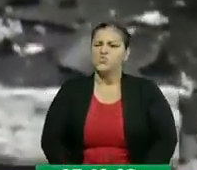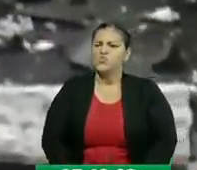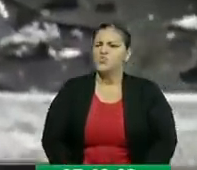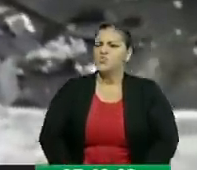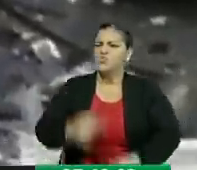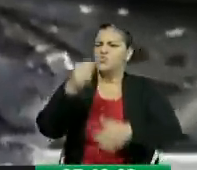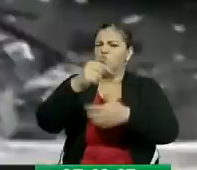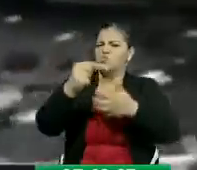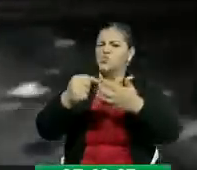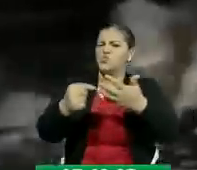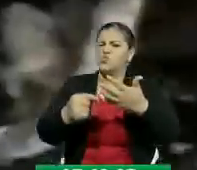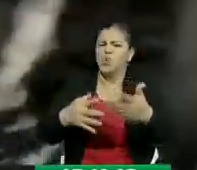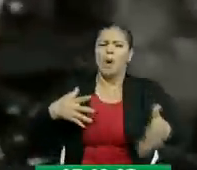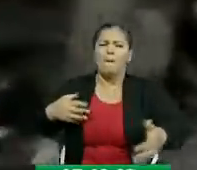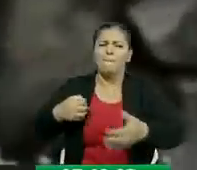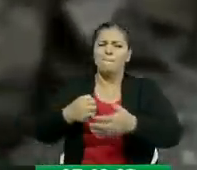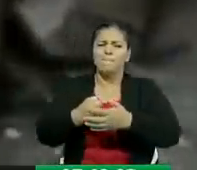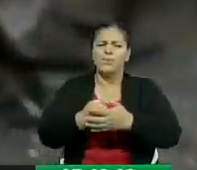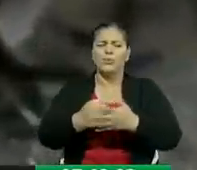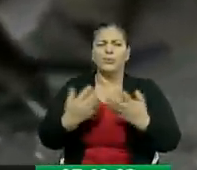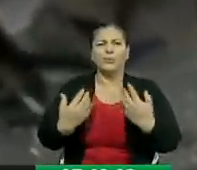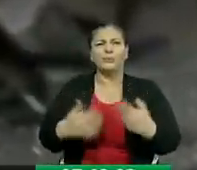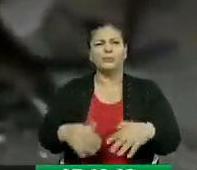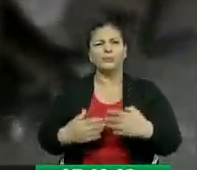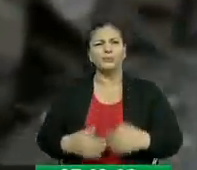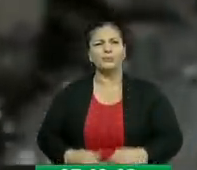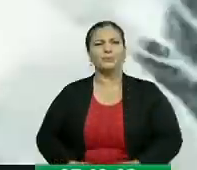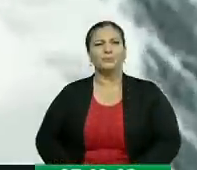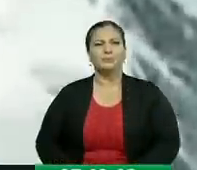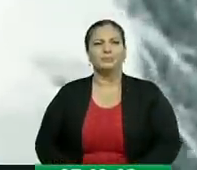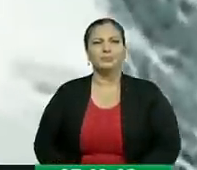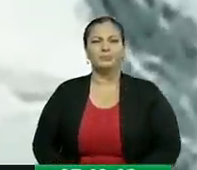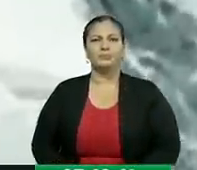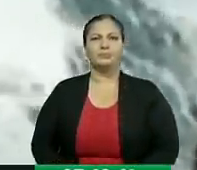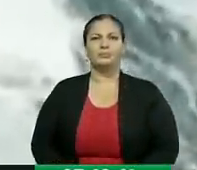2018, informó Julio César Saona.